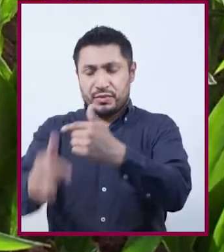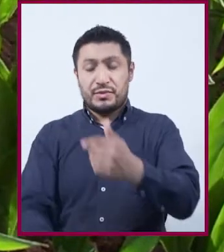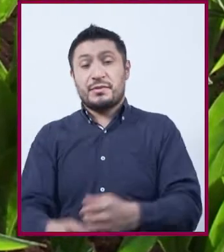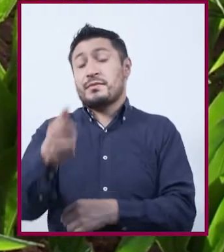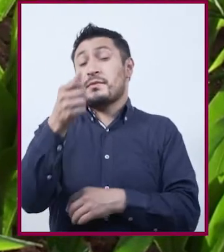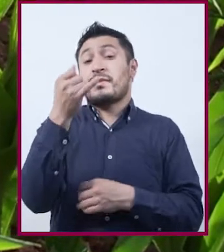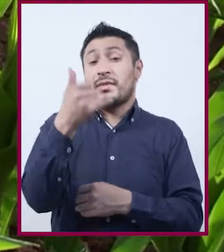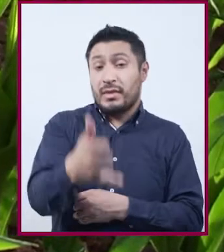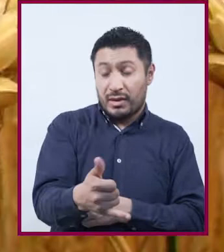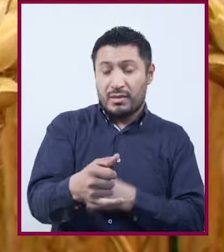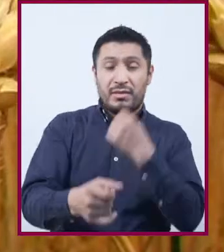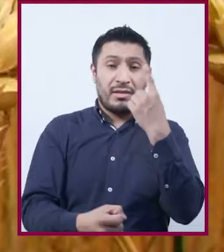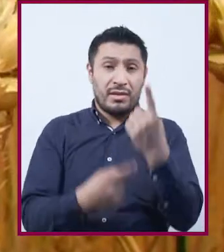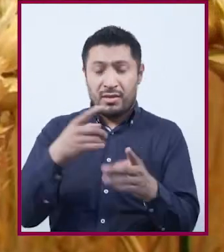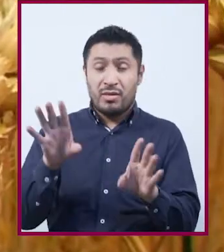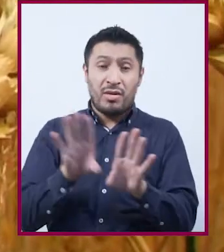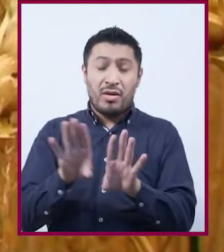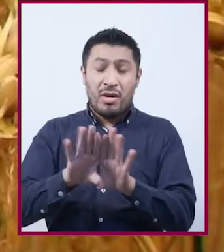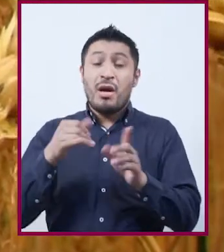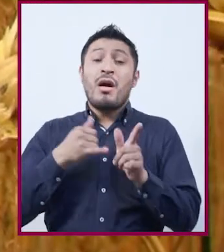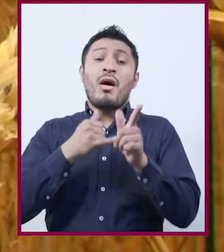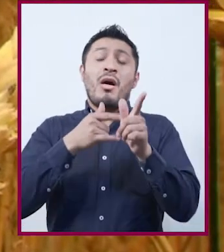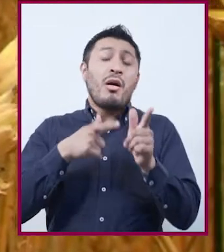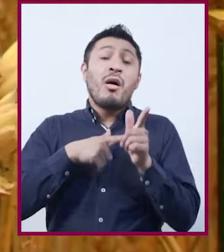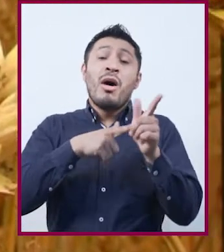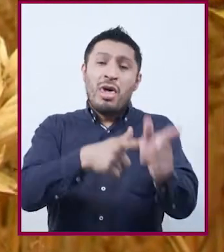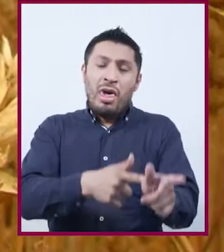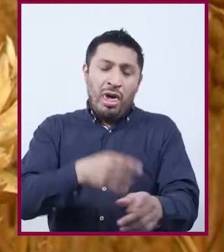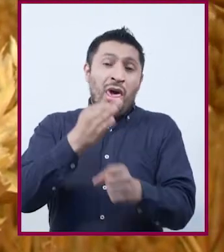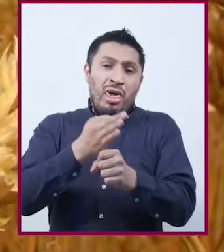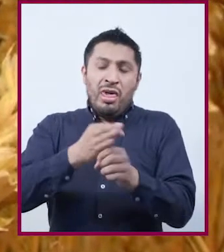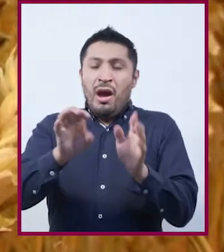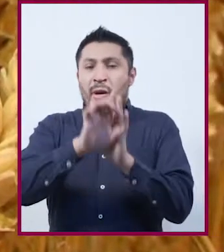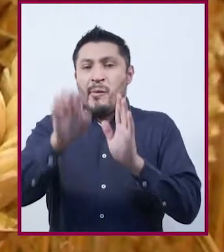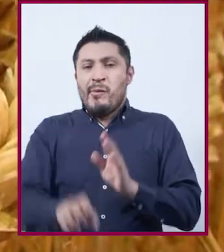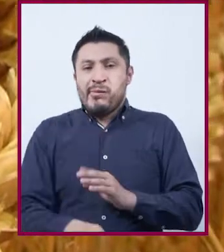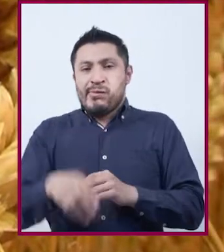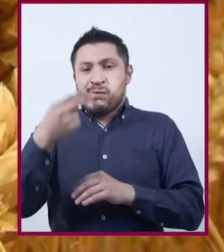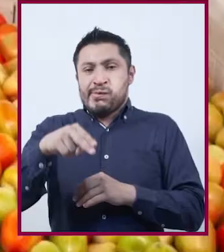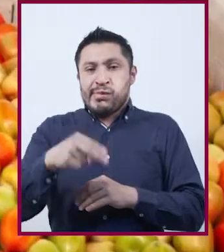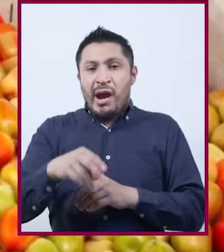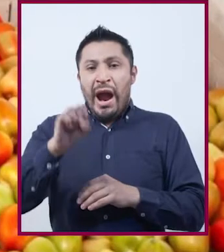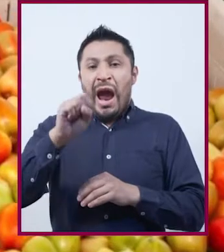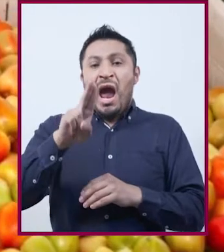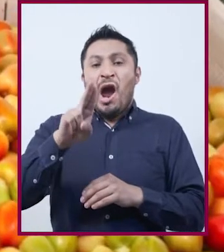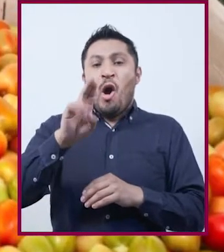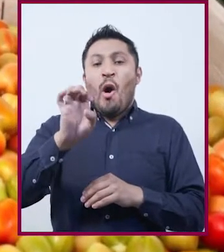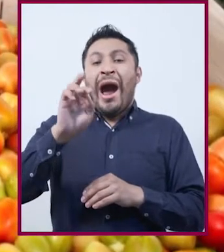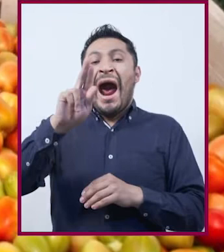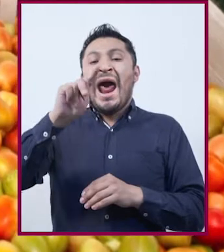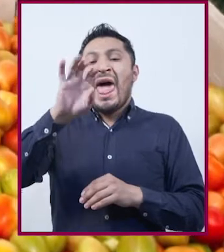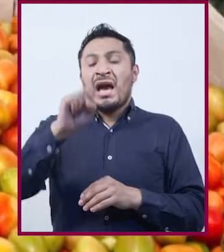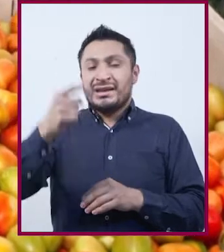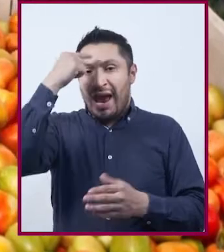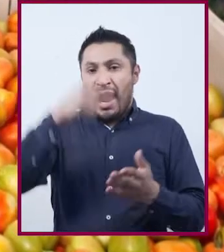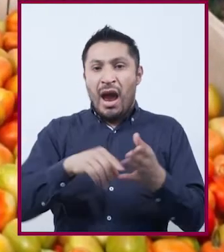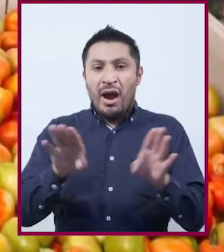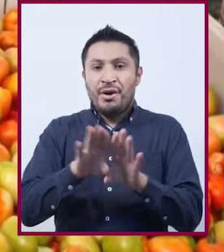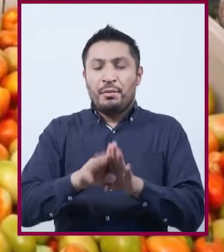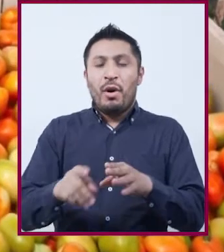en generación. Incluso algunas de ellas persisten hasta nuestros días. Por ejemplo, las llamadas